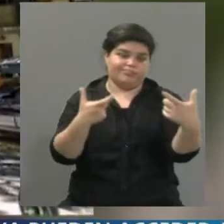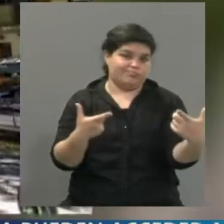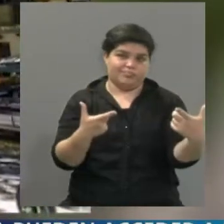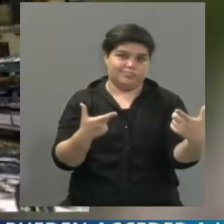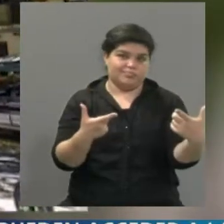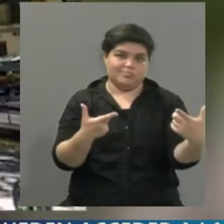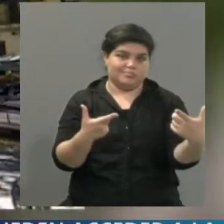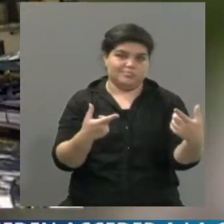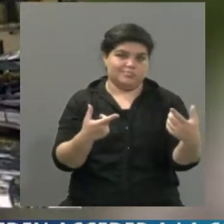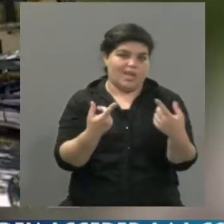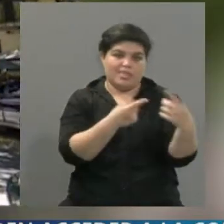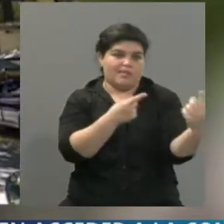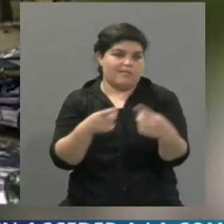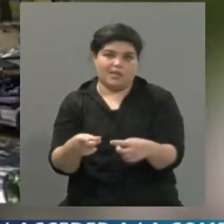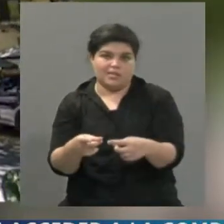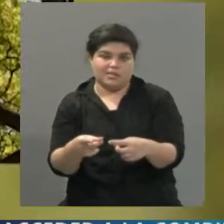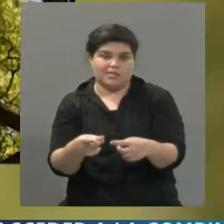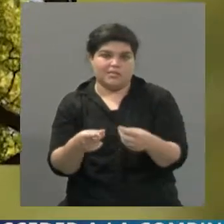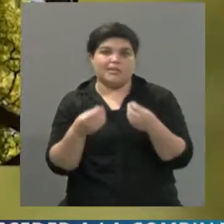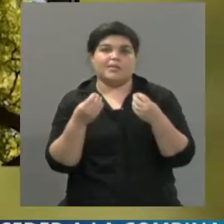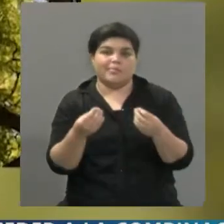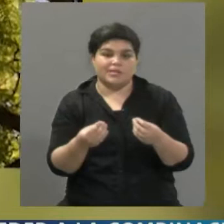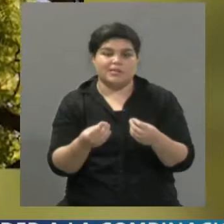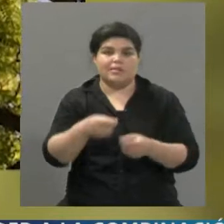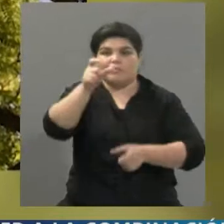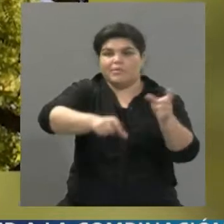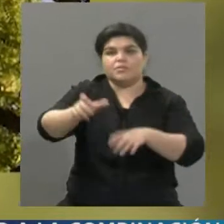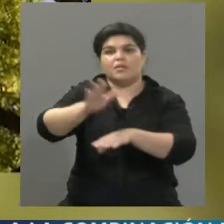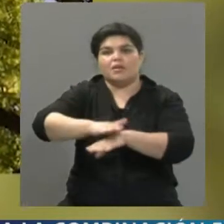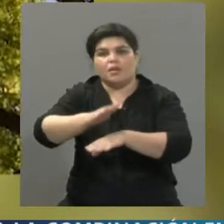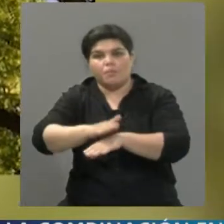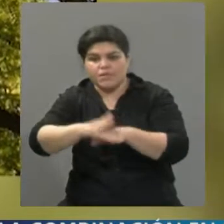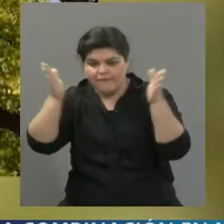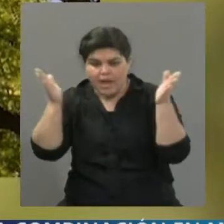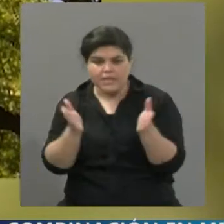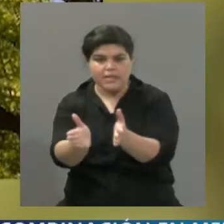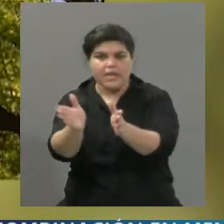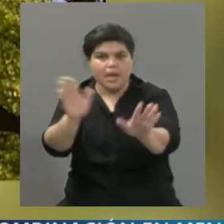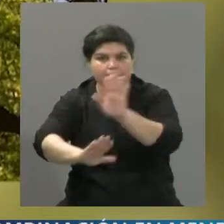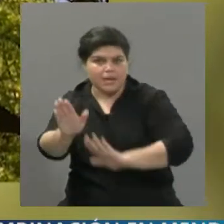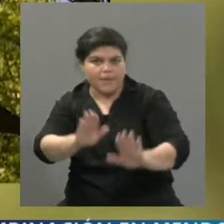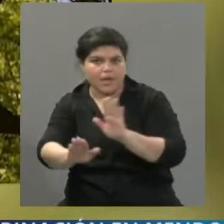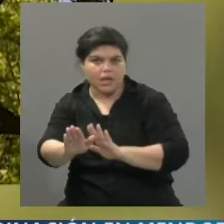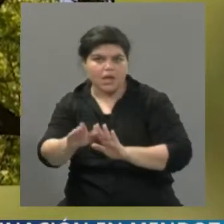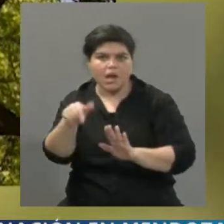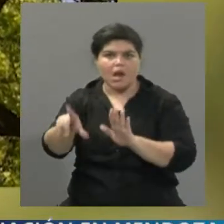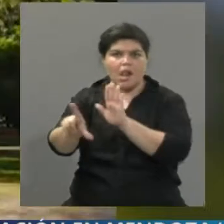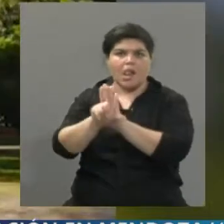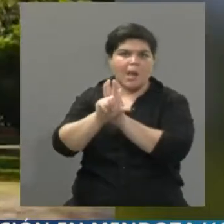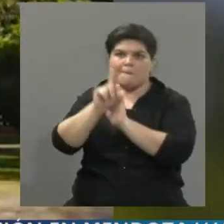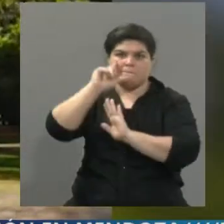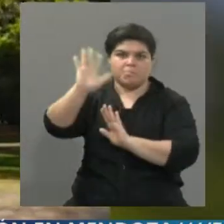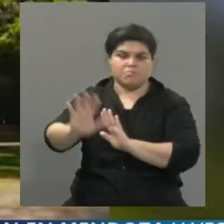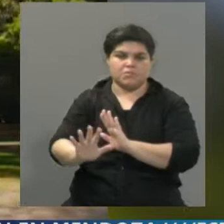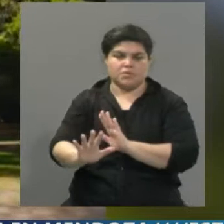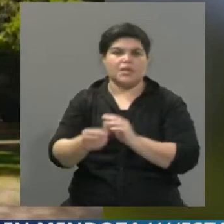las calles. Parece haber una desconexión, entonces no lo saben, no lo hacen. Sobre todo porque es mucho más fácil hacer una